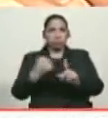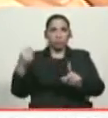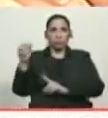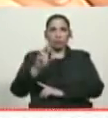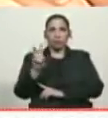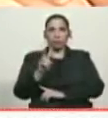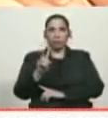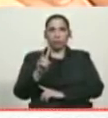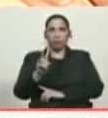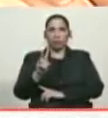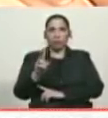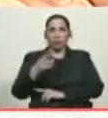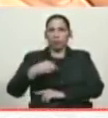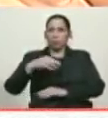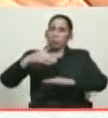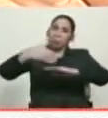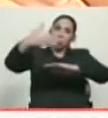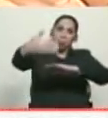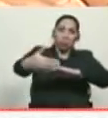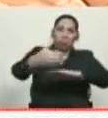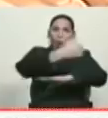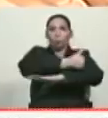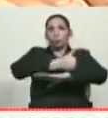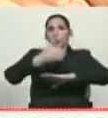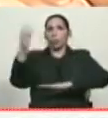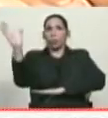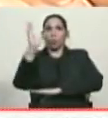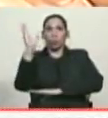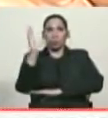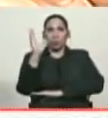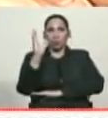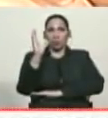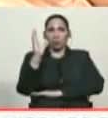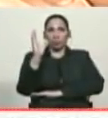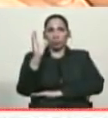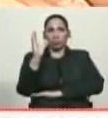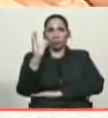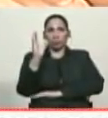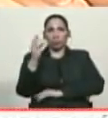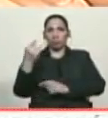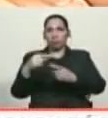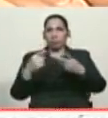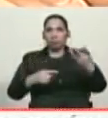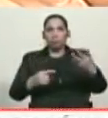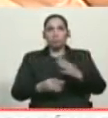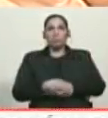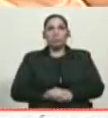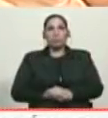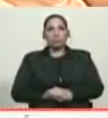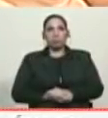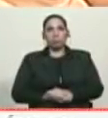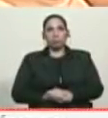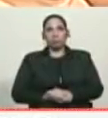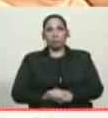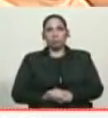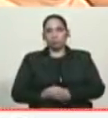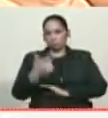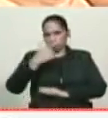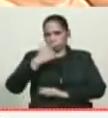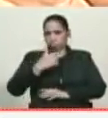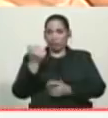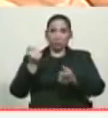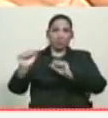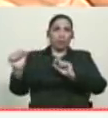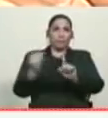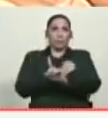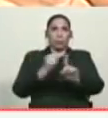que de aquel lado las autoridades colombianas tengan el suficiente arrojo y la suficiente entereza para evitar que la